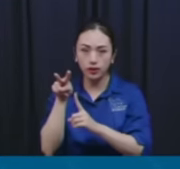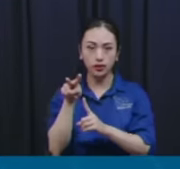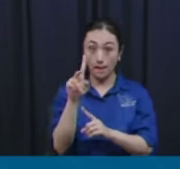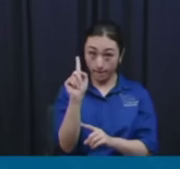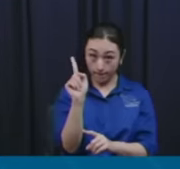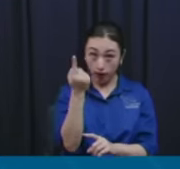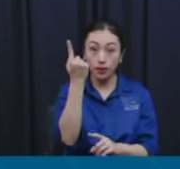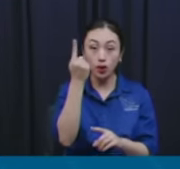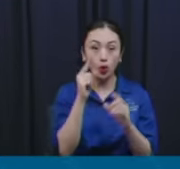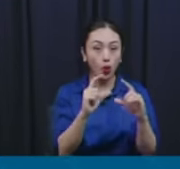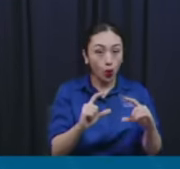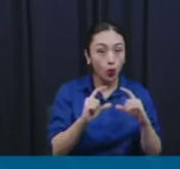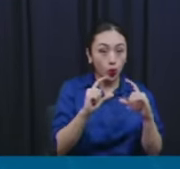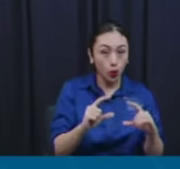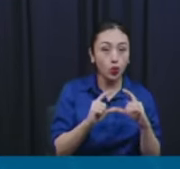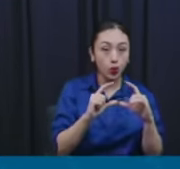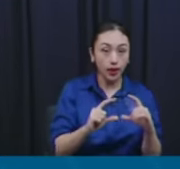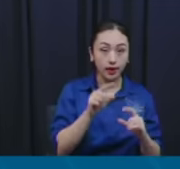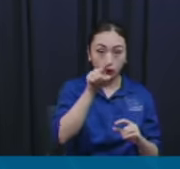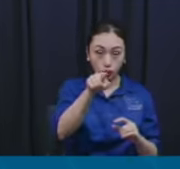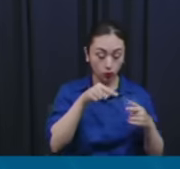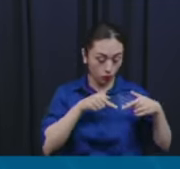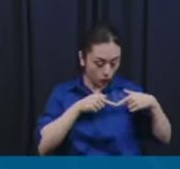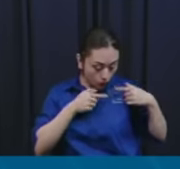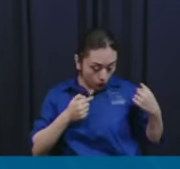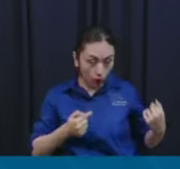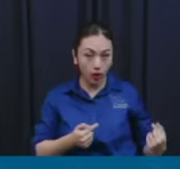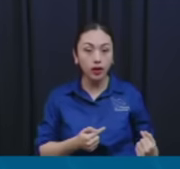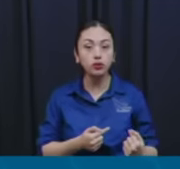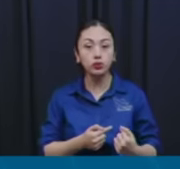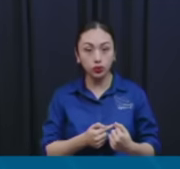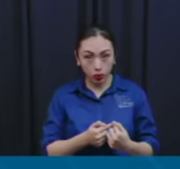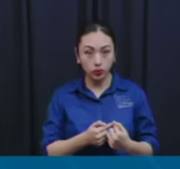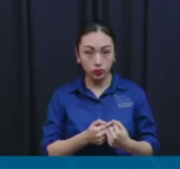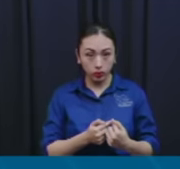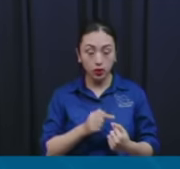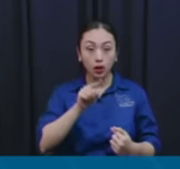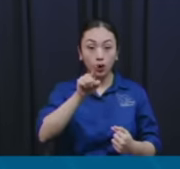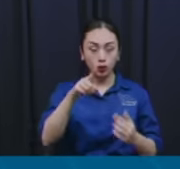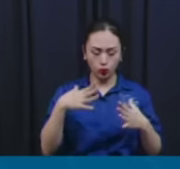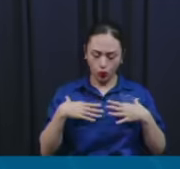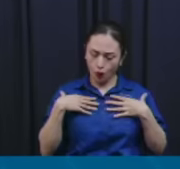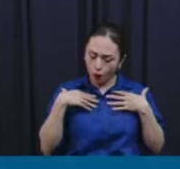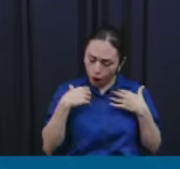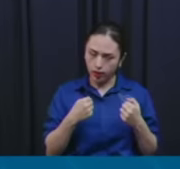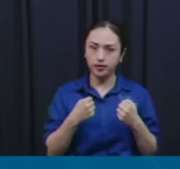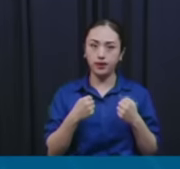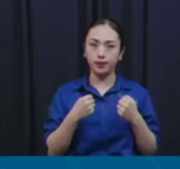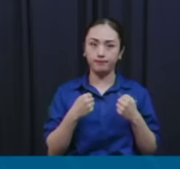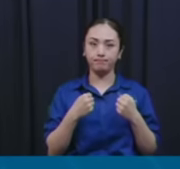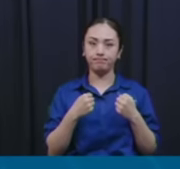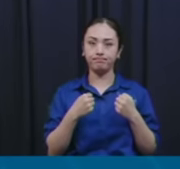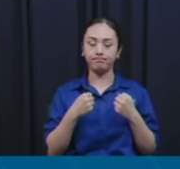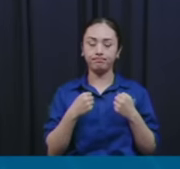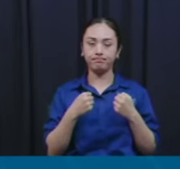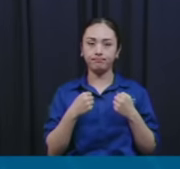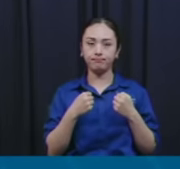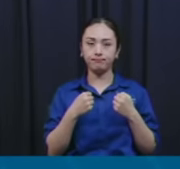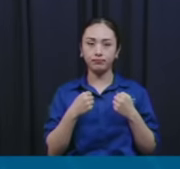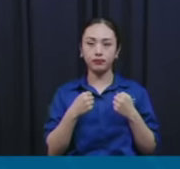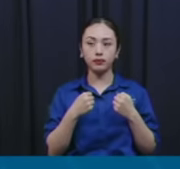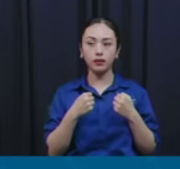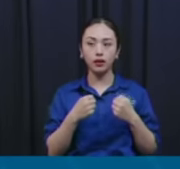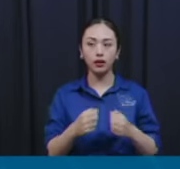corazón vigila tu corazón vigila tus tu fuerza tu forma Ay ay ay Esto se está